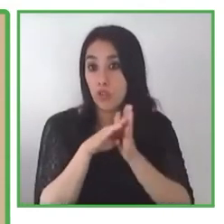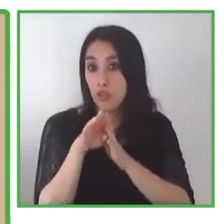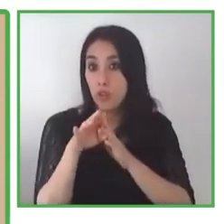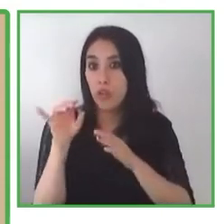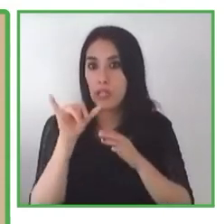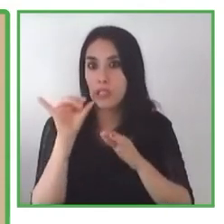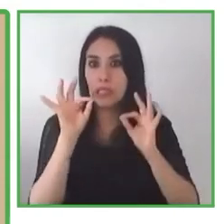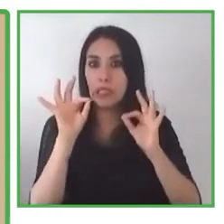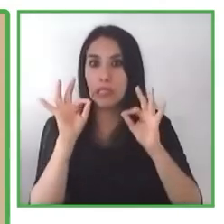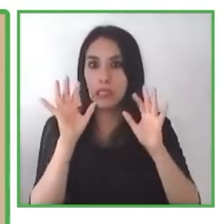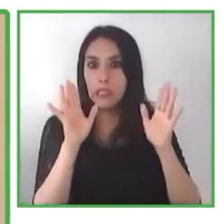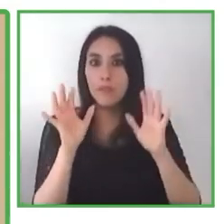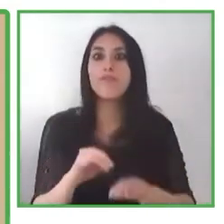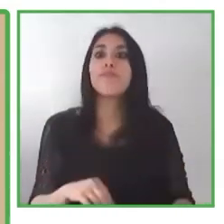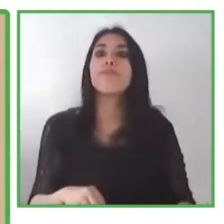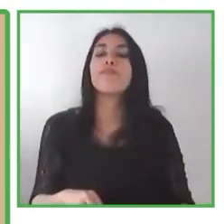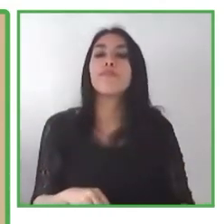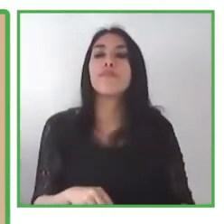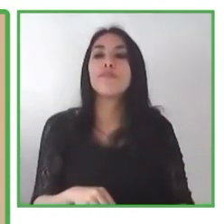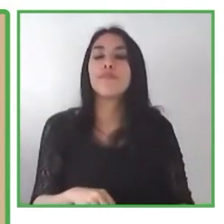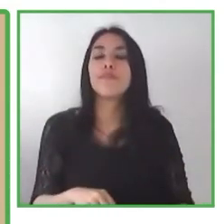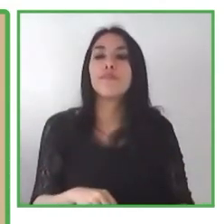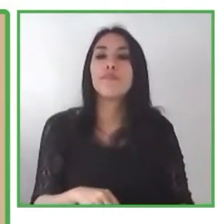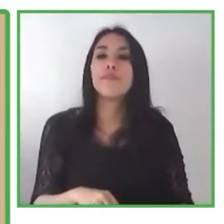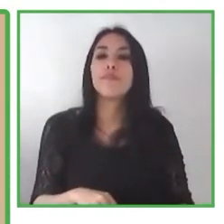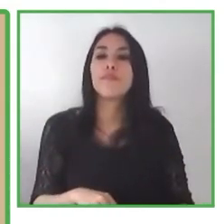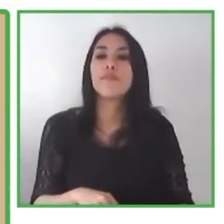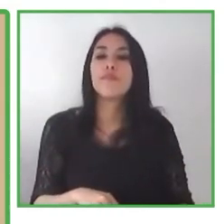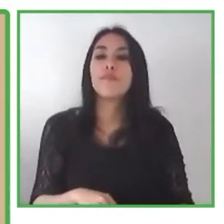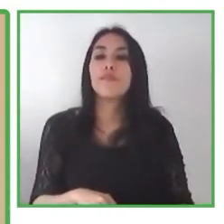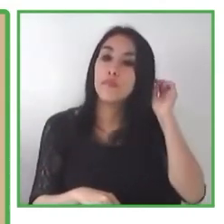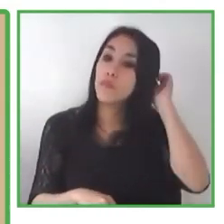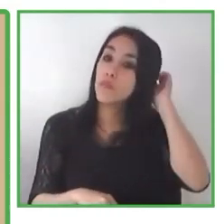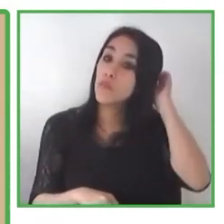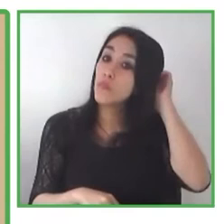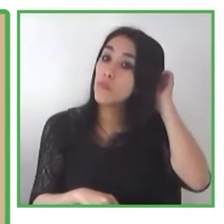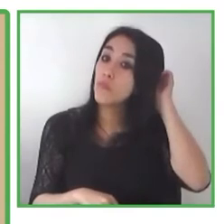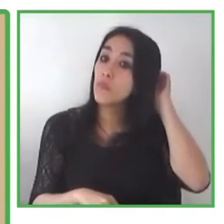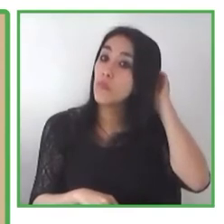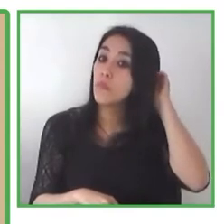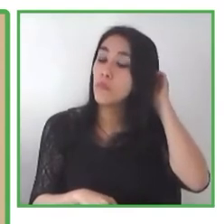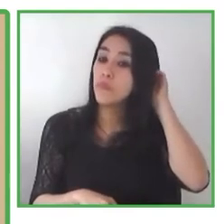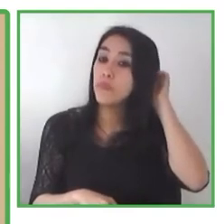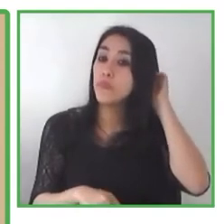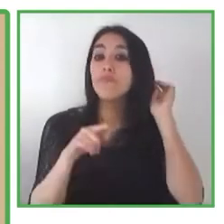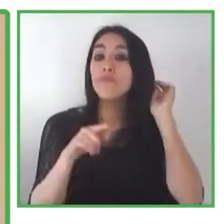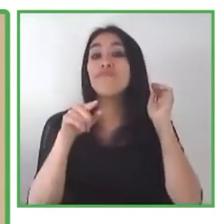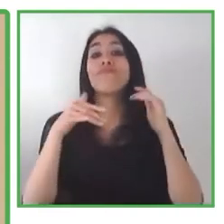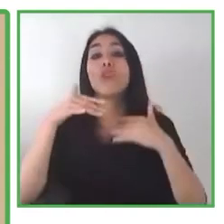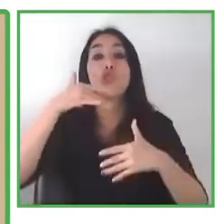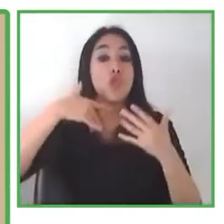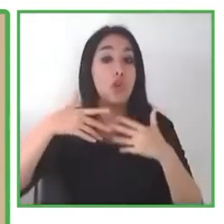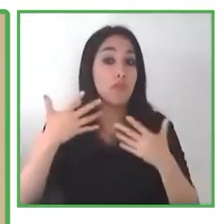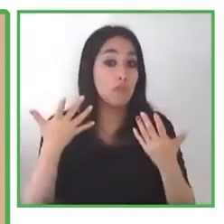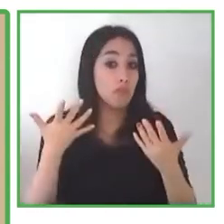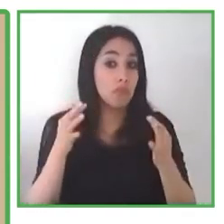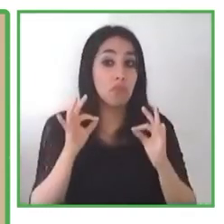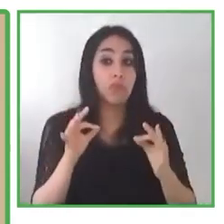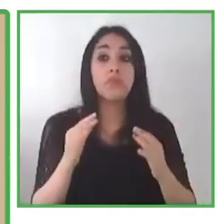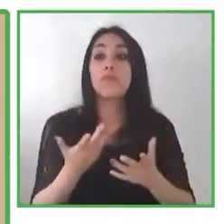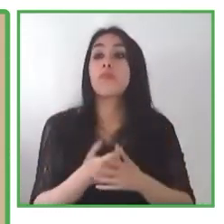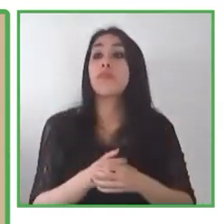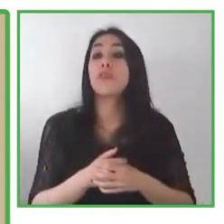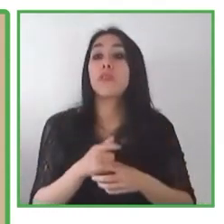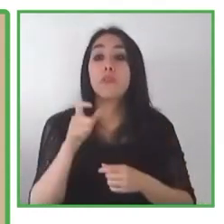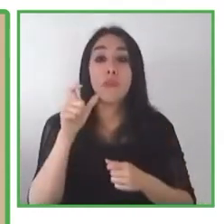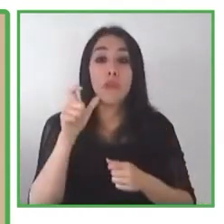del desarrollo, y el Camino de Samoa de 2014, que hablan acerca de las circunstancias especiales